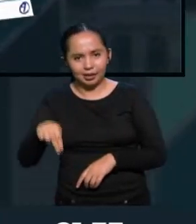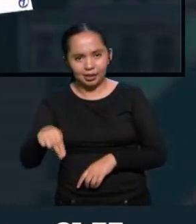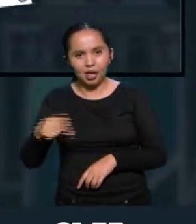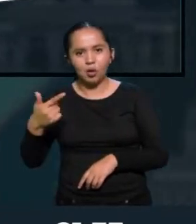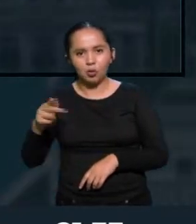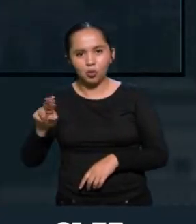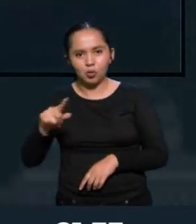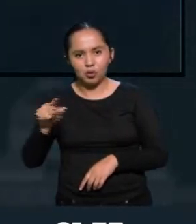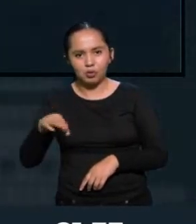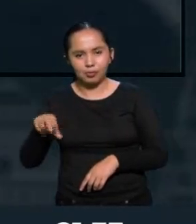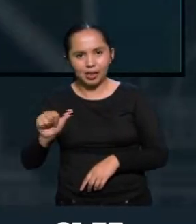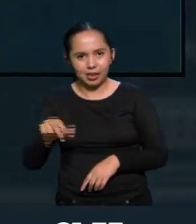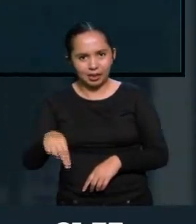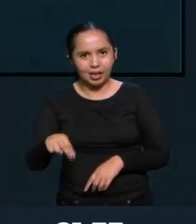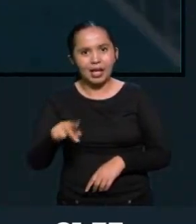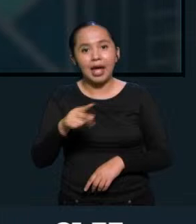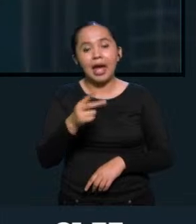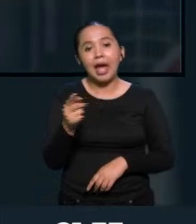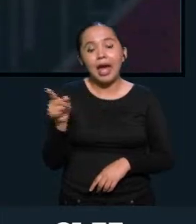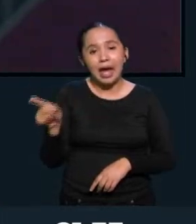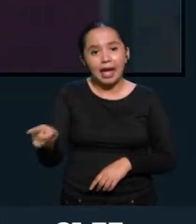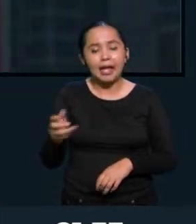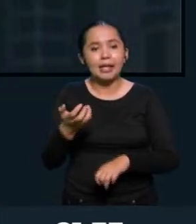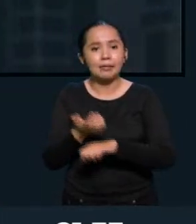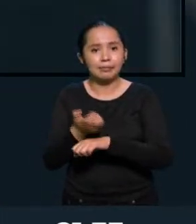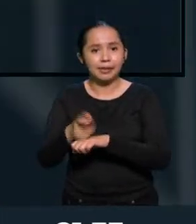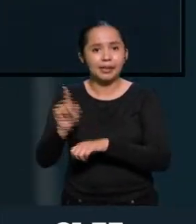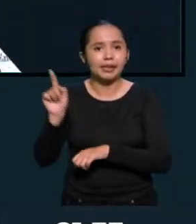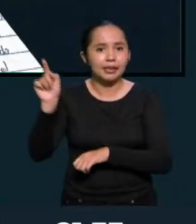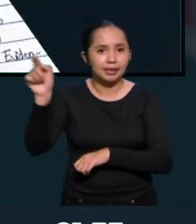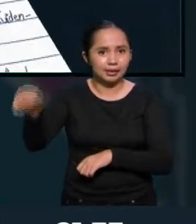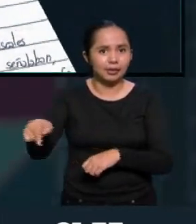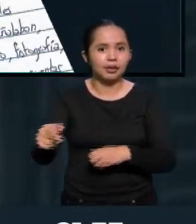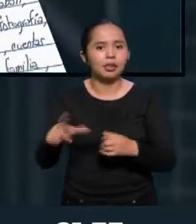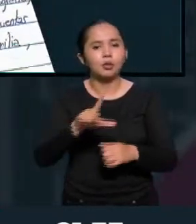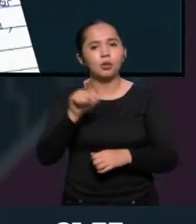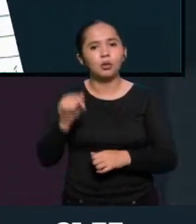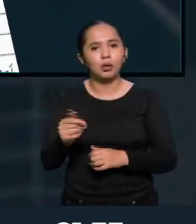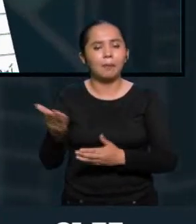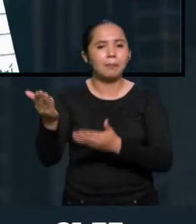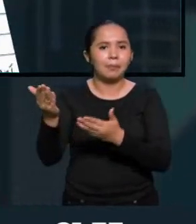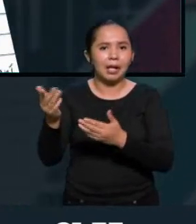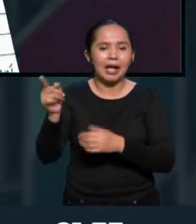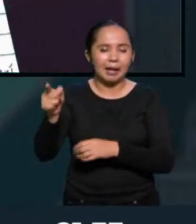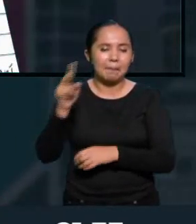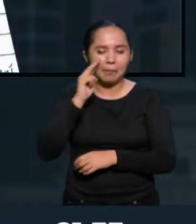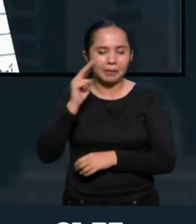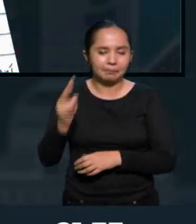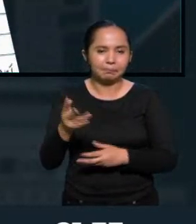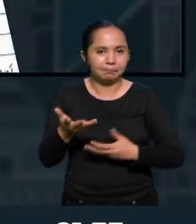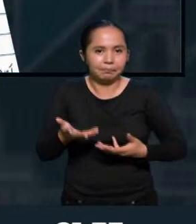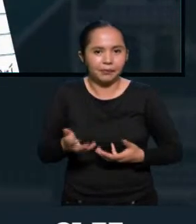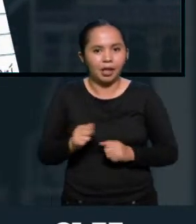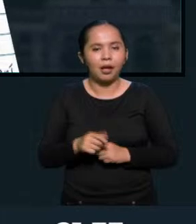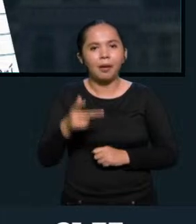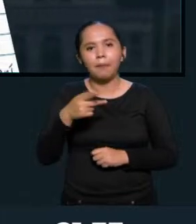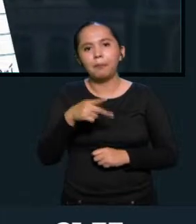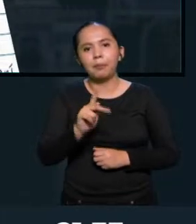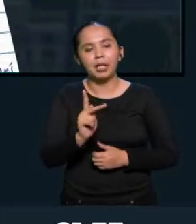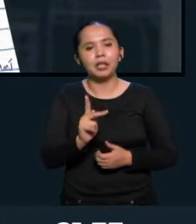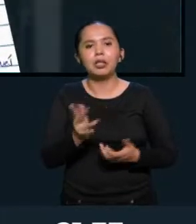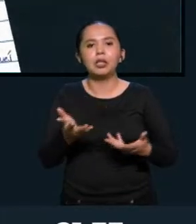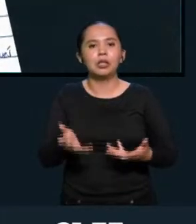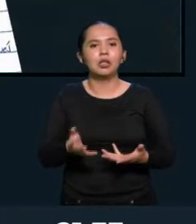Quien, curiosamente, el gobierno de los Estados Unidos no se entera y llega a territorio norteamericano. Pero no solo hace toda